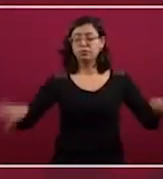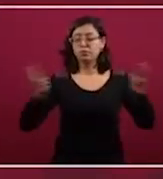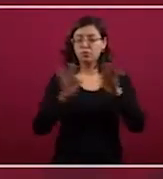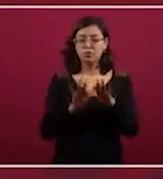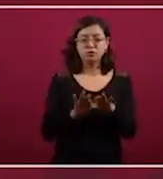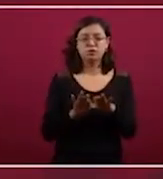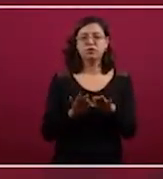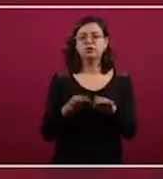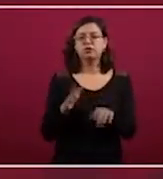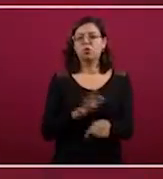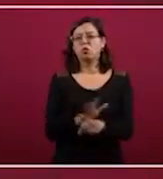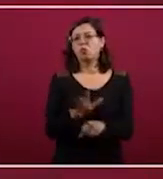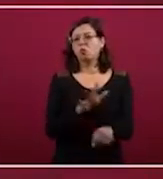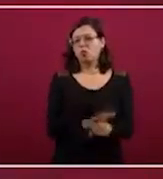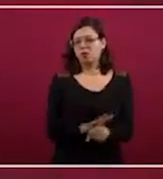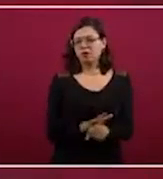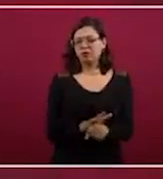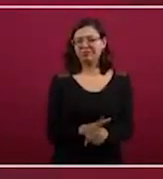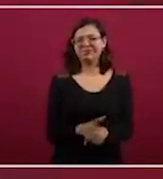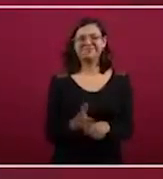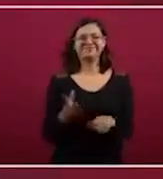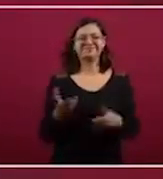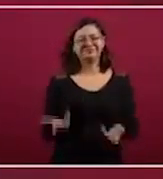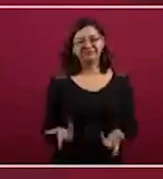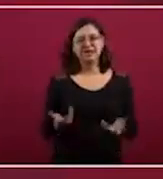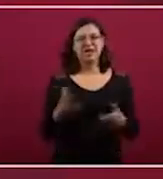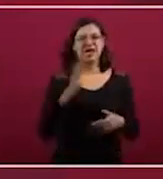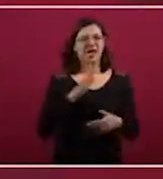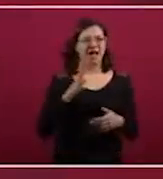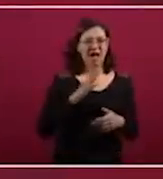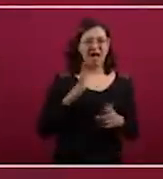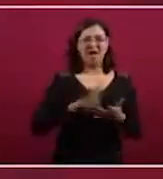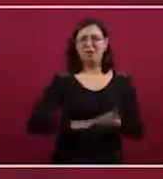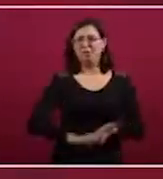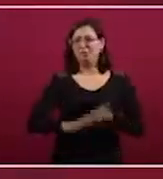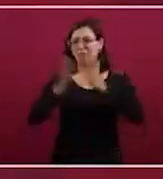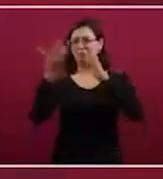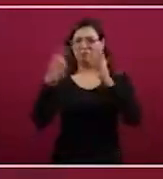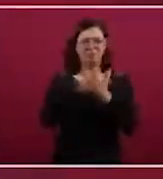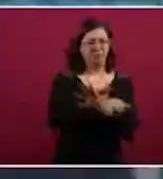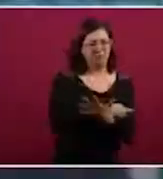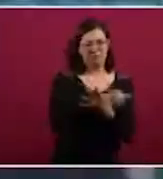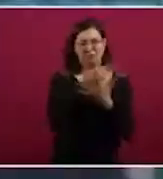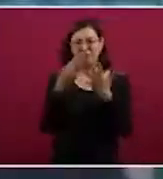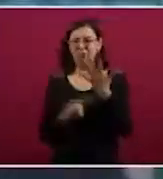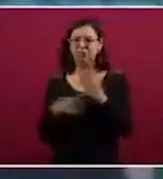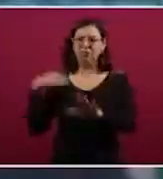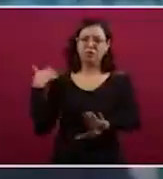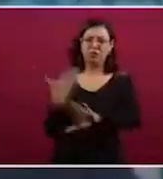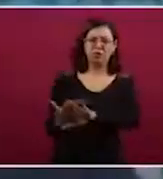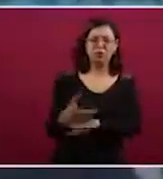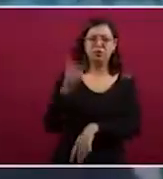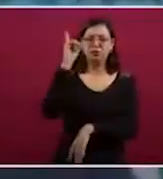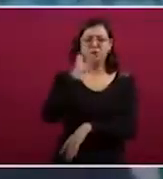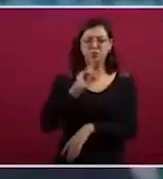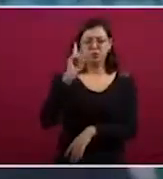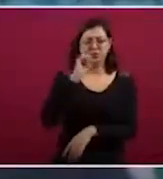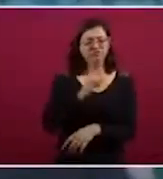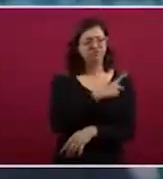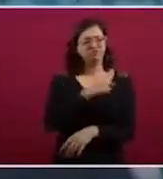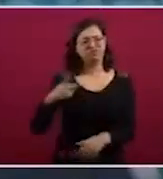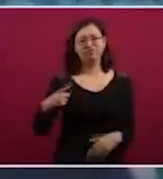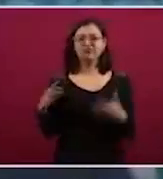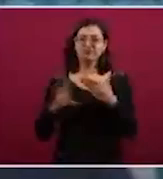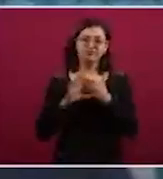importancia acabar con las múltiples formas de violencia de género y que el acceso